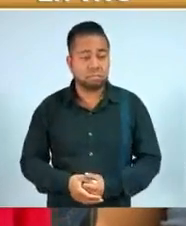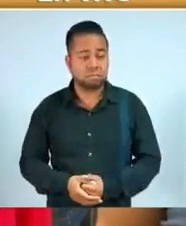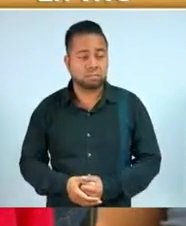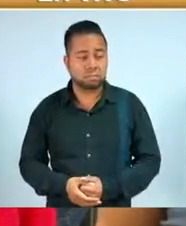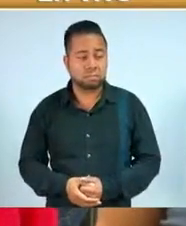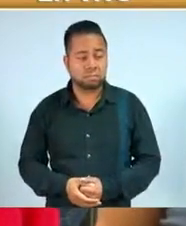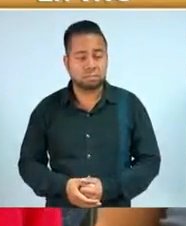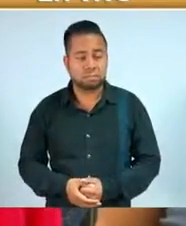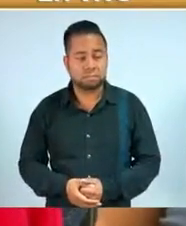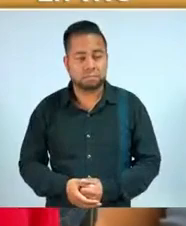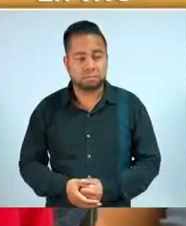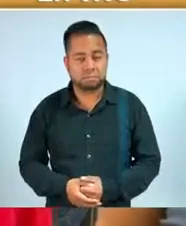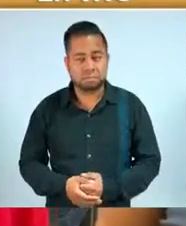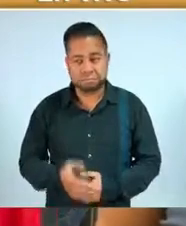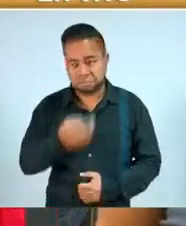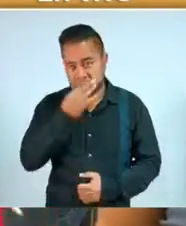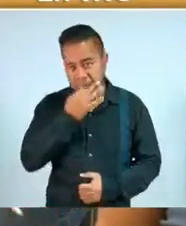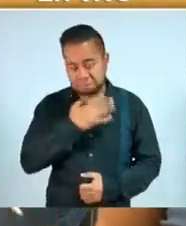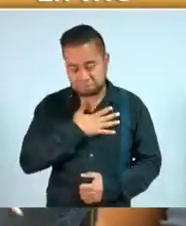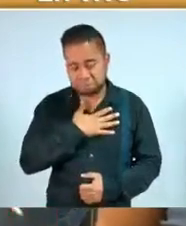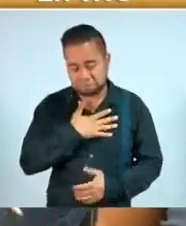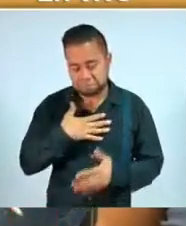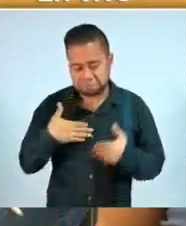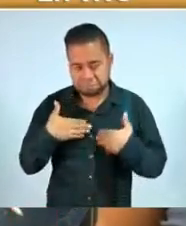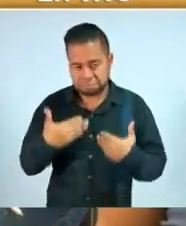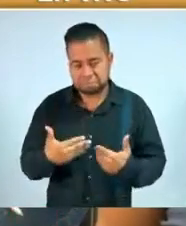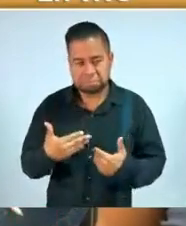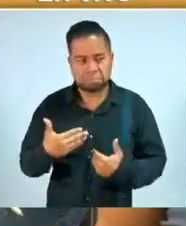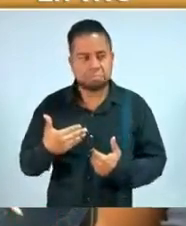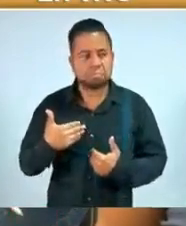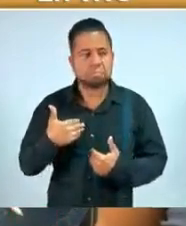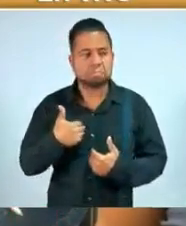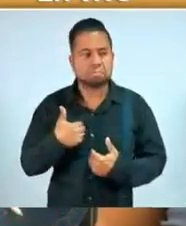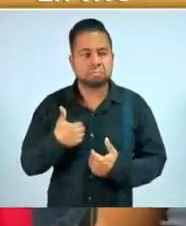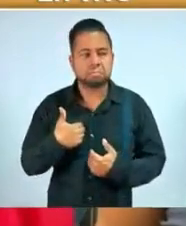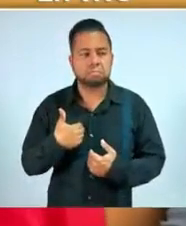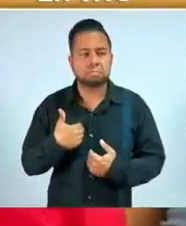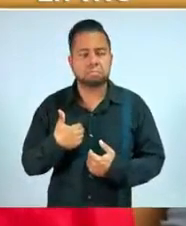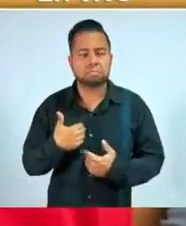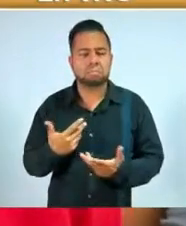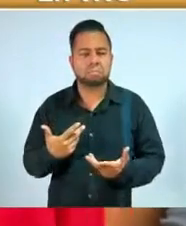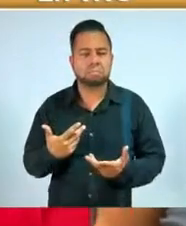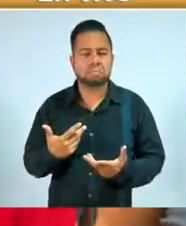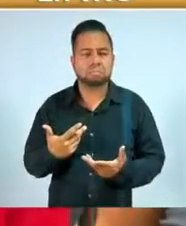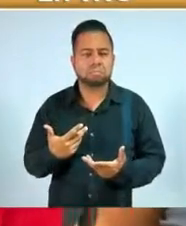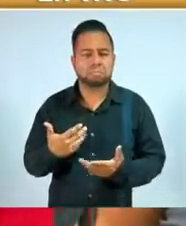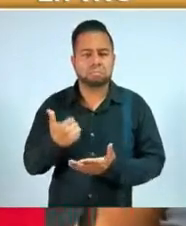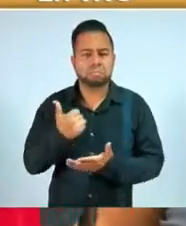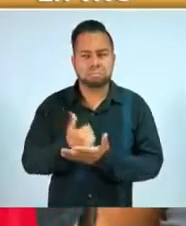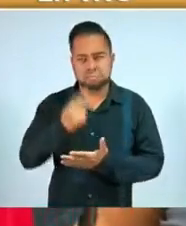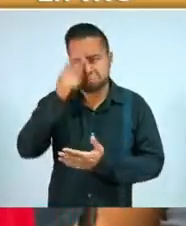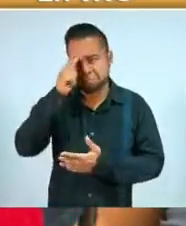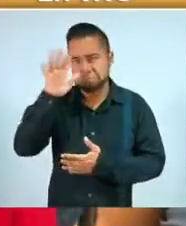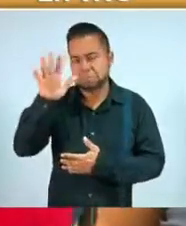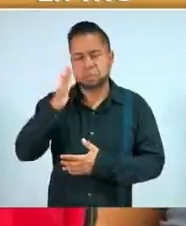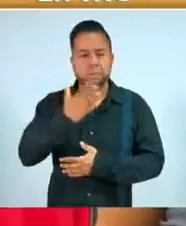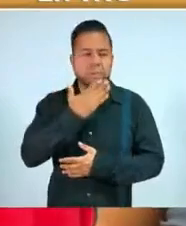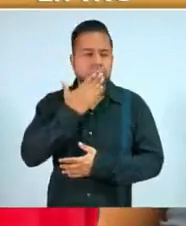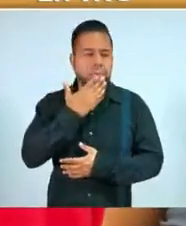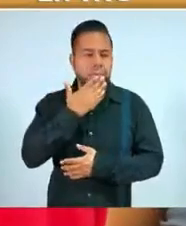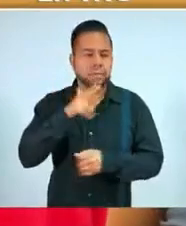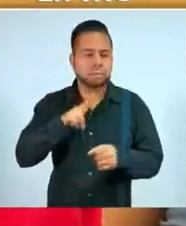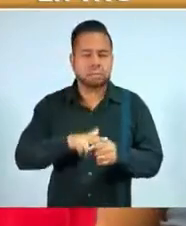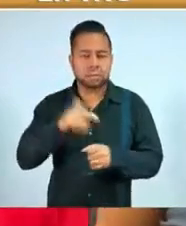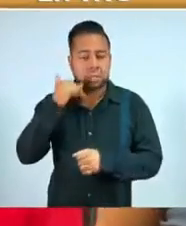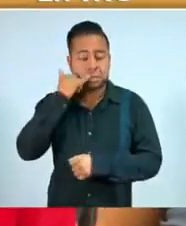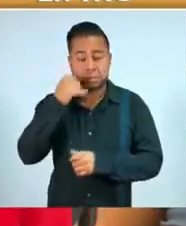pues bueno, me lo comentó. Me tomé la libertad de hacer el movimiento. En la Ciudad de México ya es muy normal. Si a usted le roban